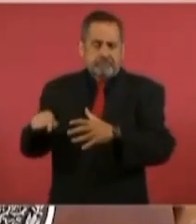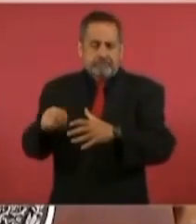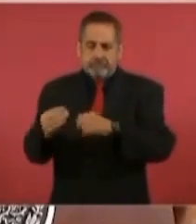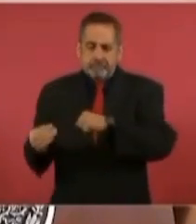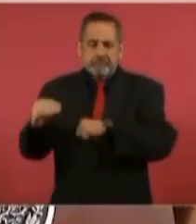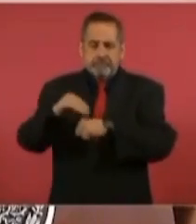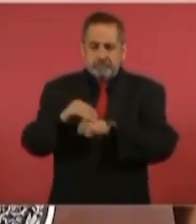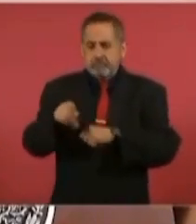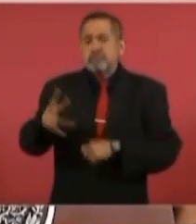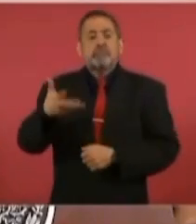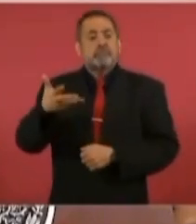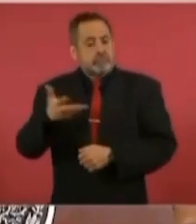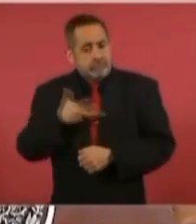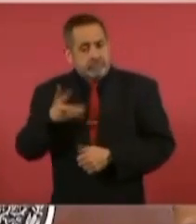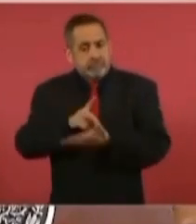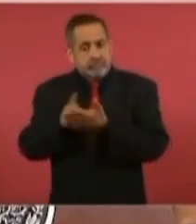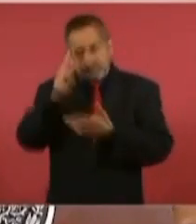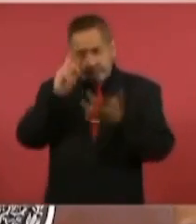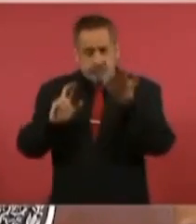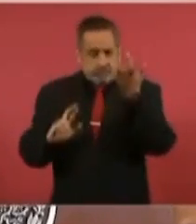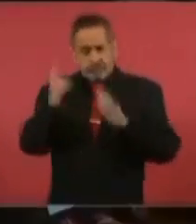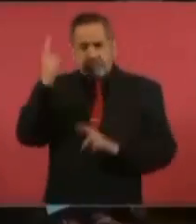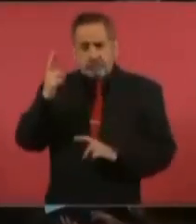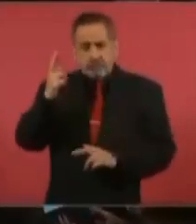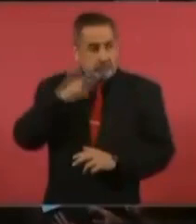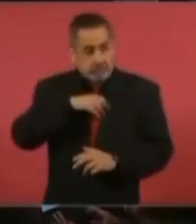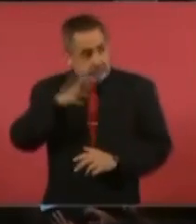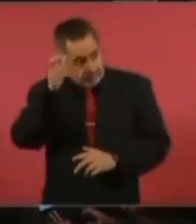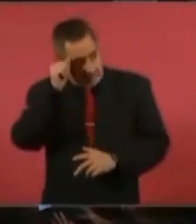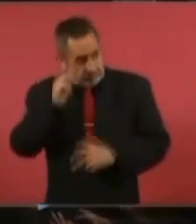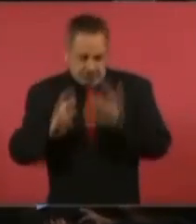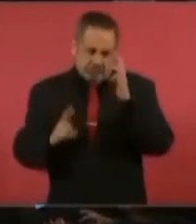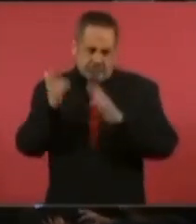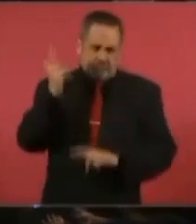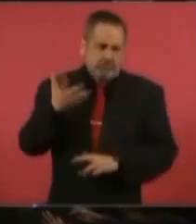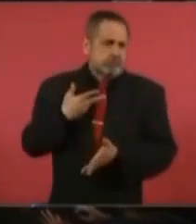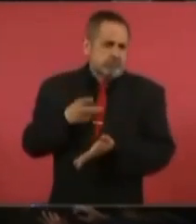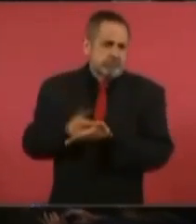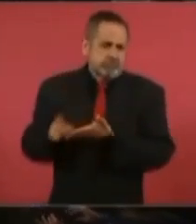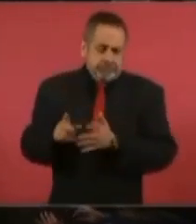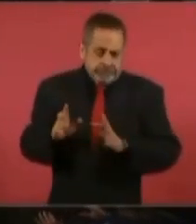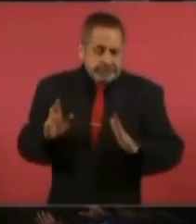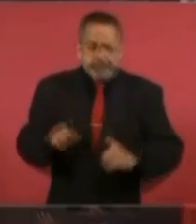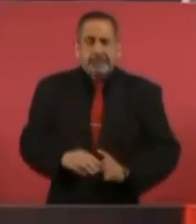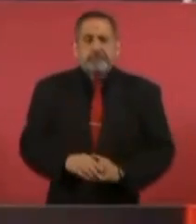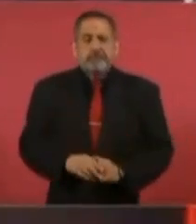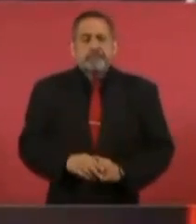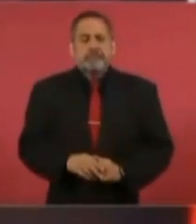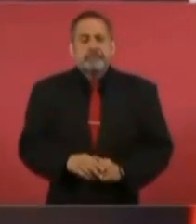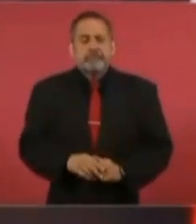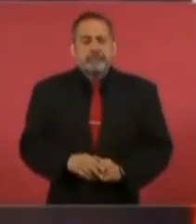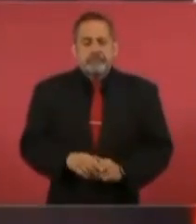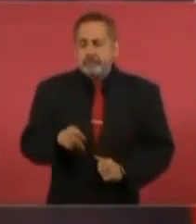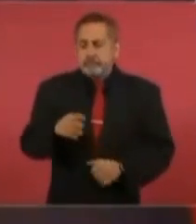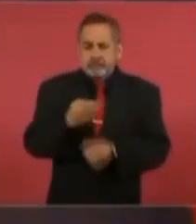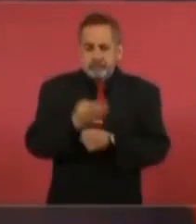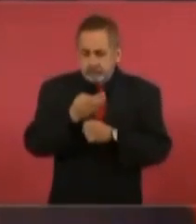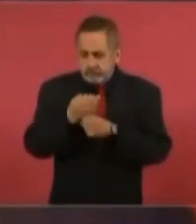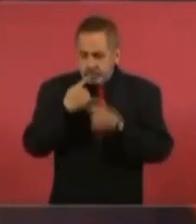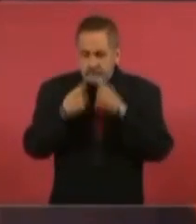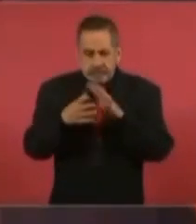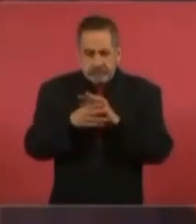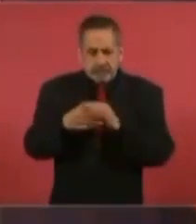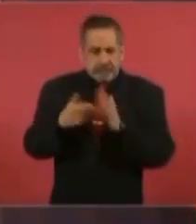derecho a la huelga eh Y se está desarrollando en